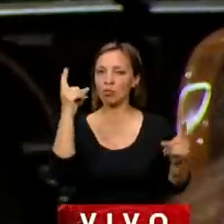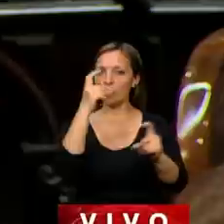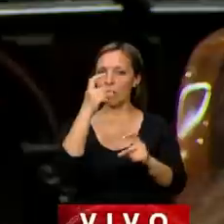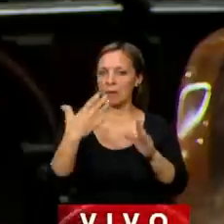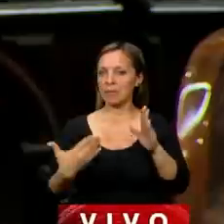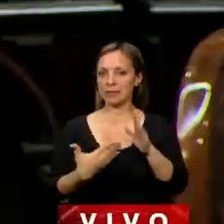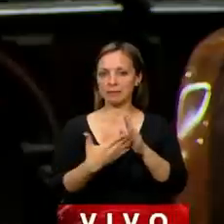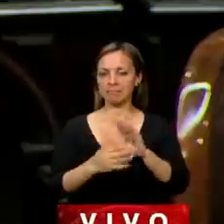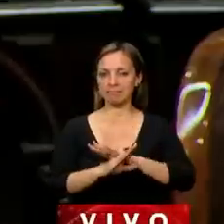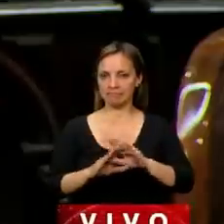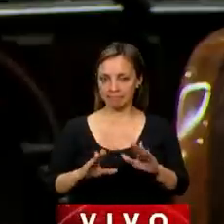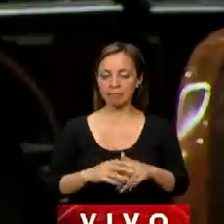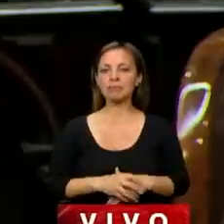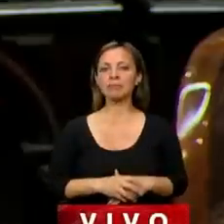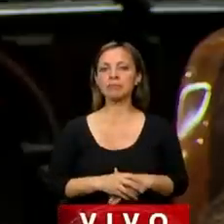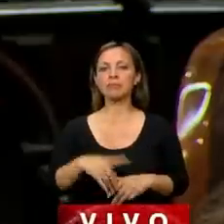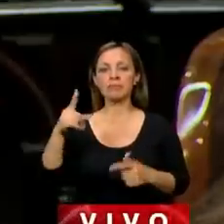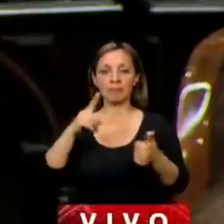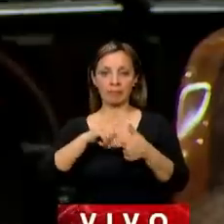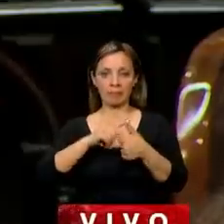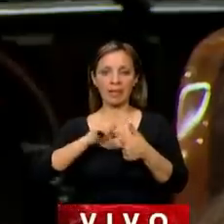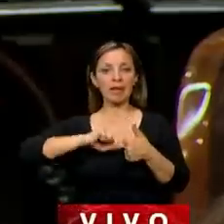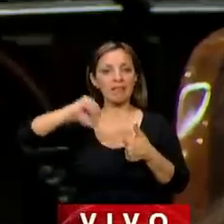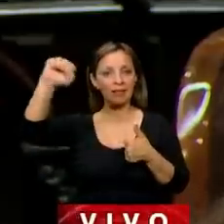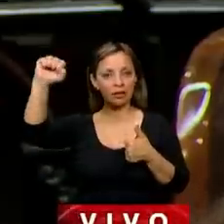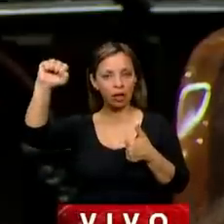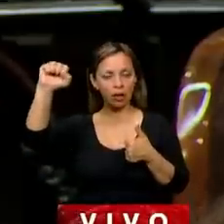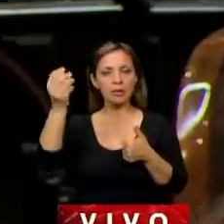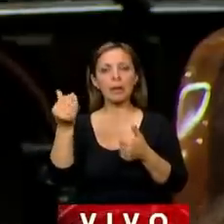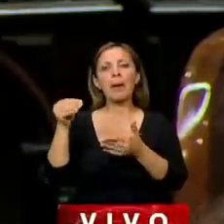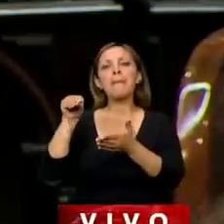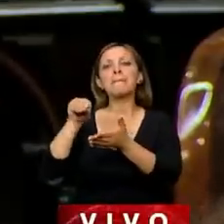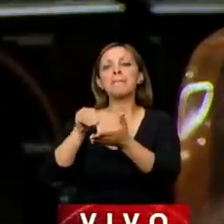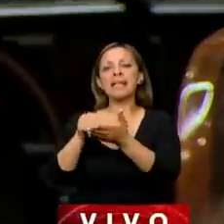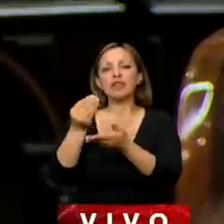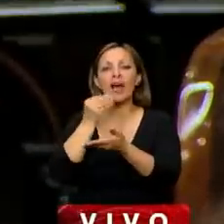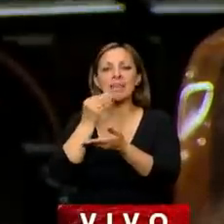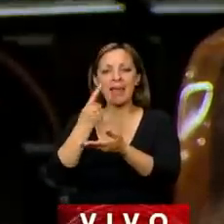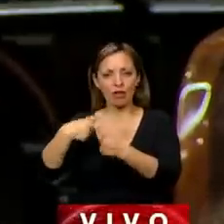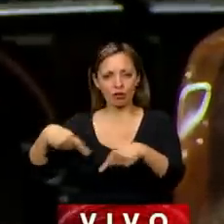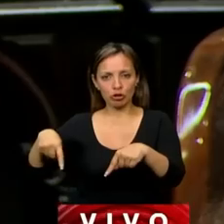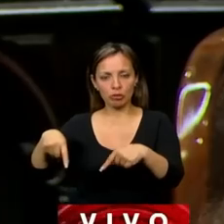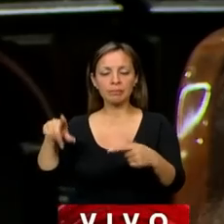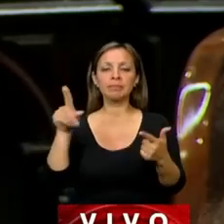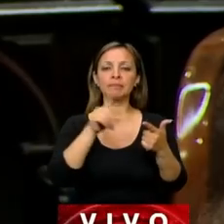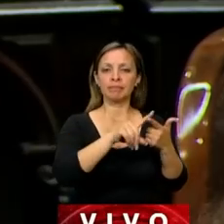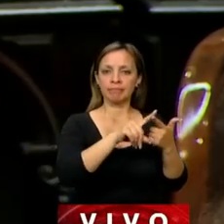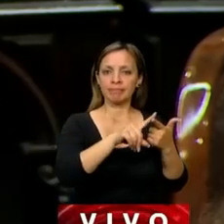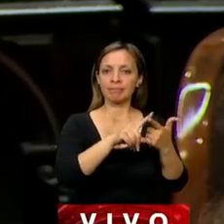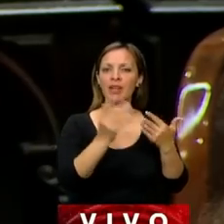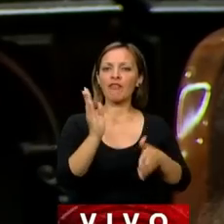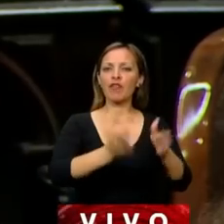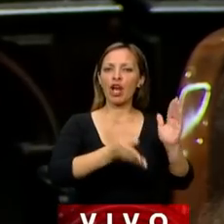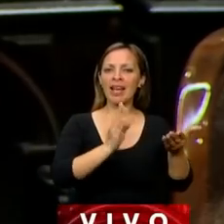hoy en la vida cotidiana. La inflación, el precio de los alimentos, por un lado, la violencia, la